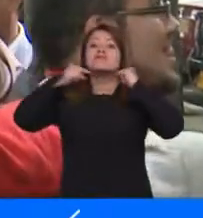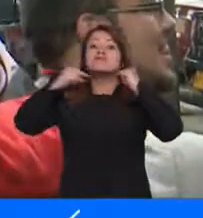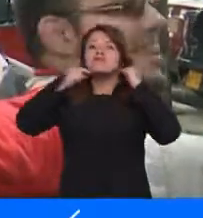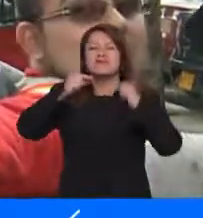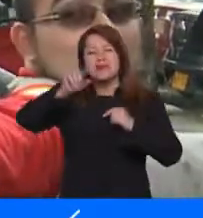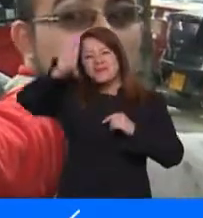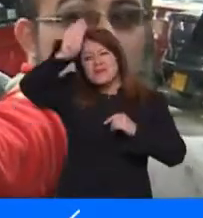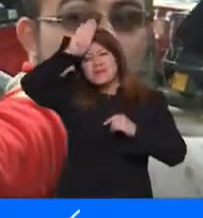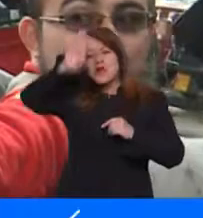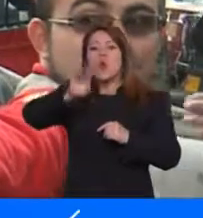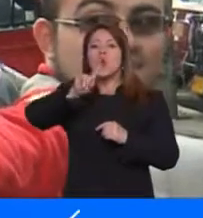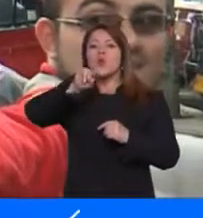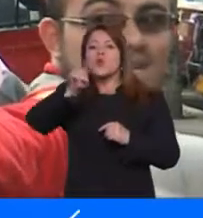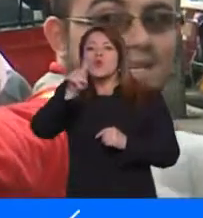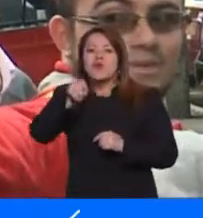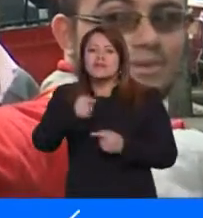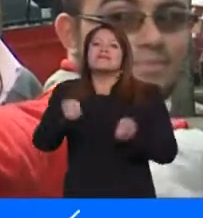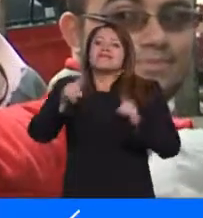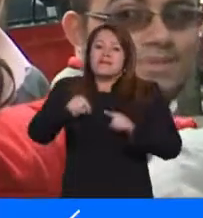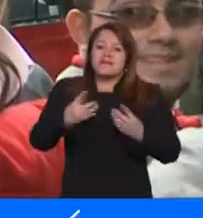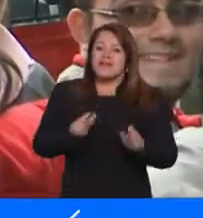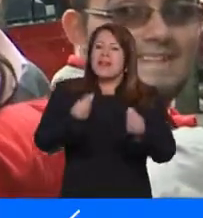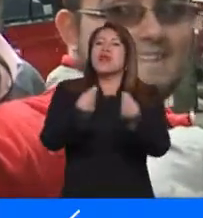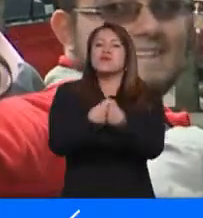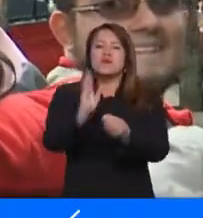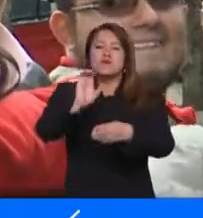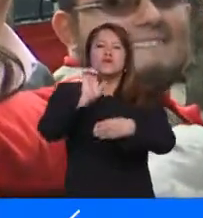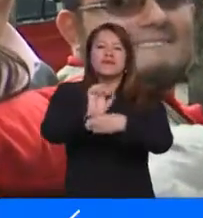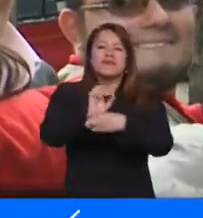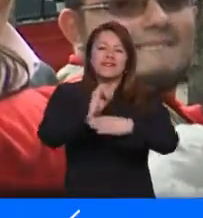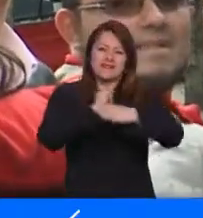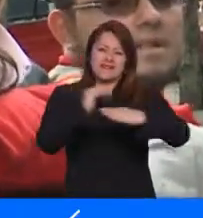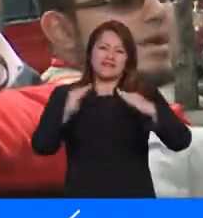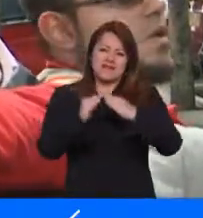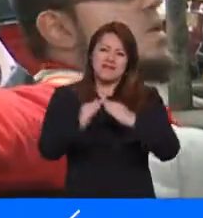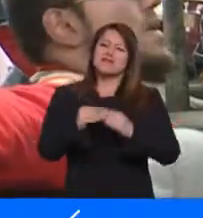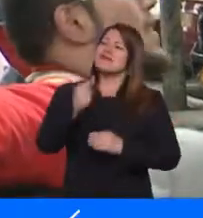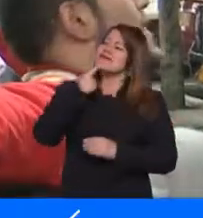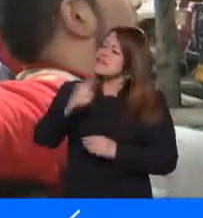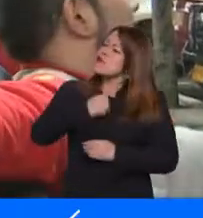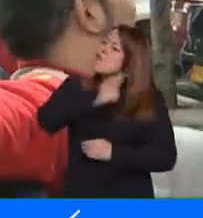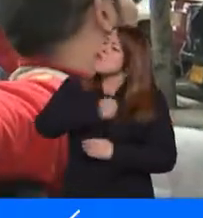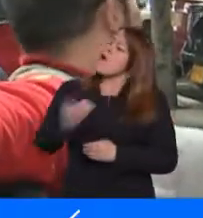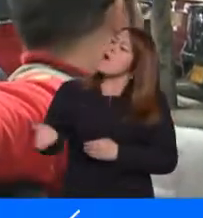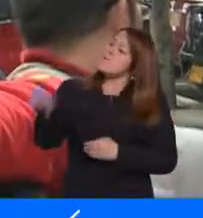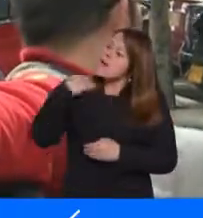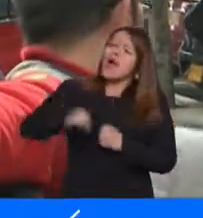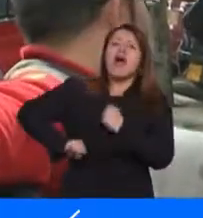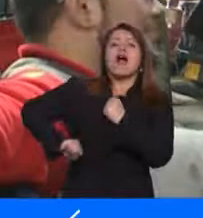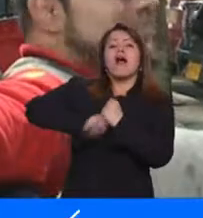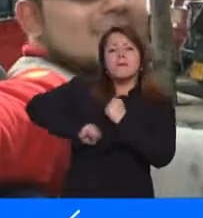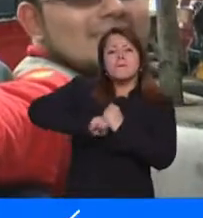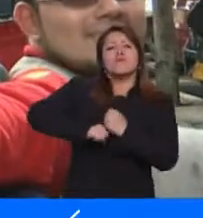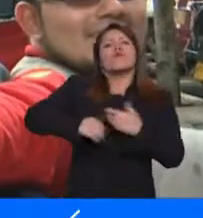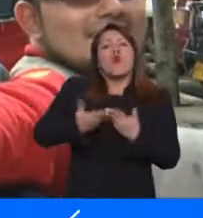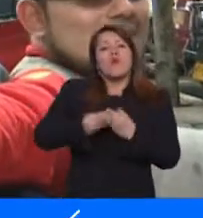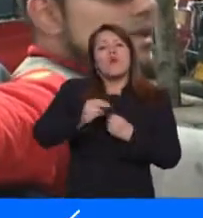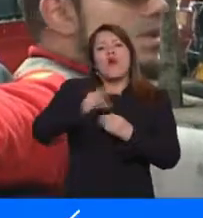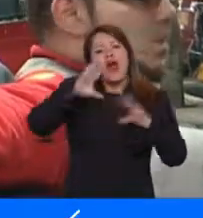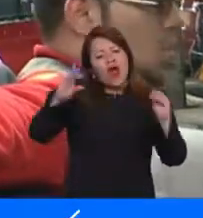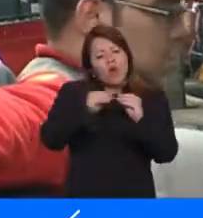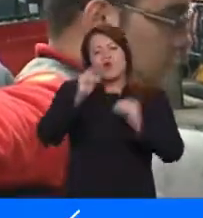Castro y a la Conferencia Episcopal que ayude para que se dé un pacto